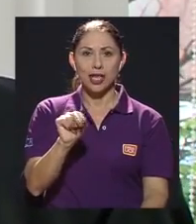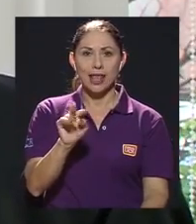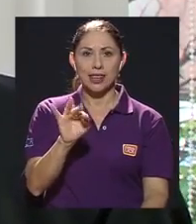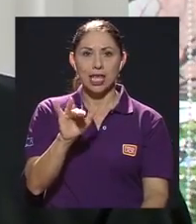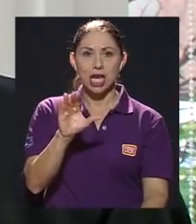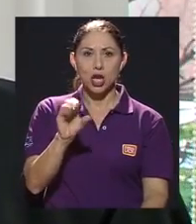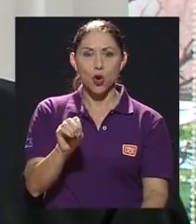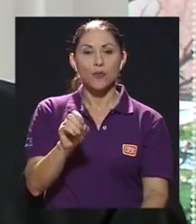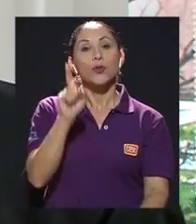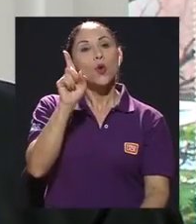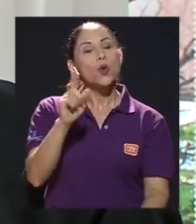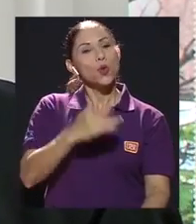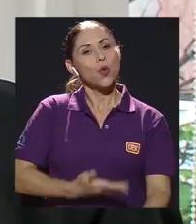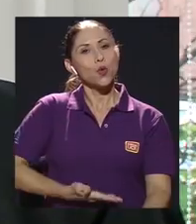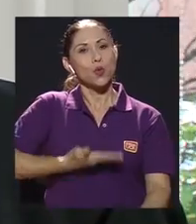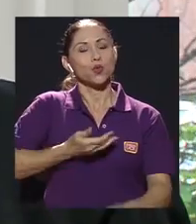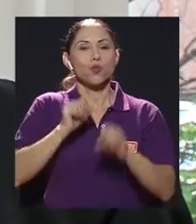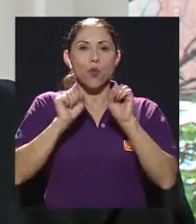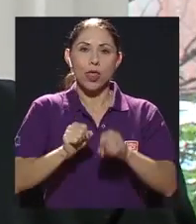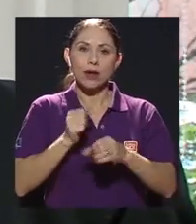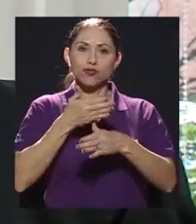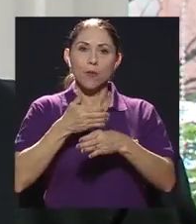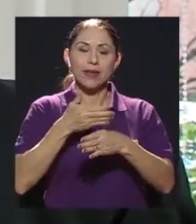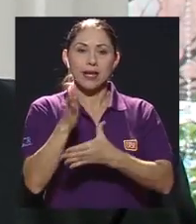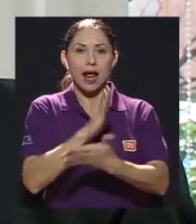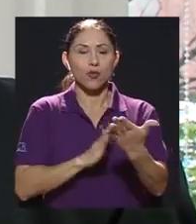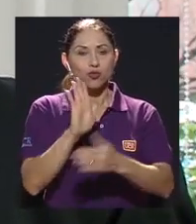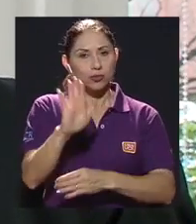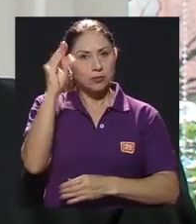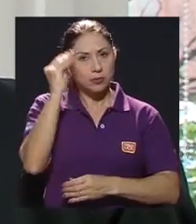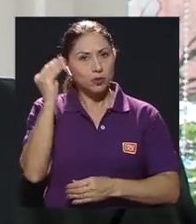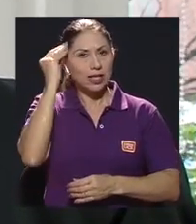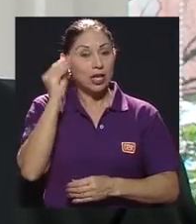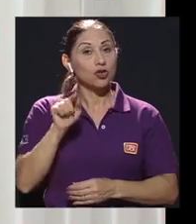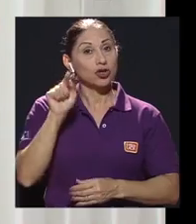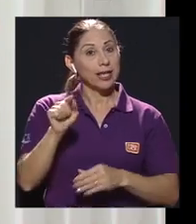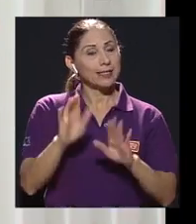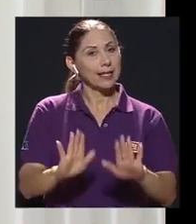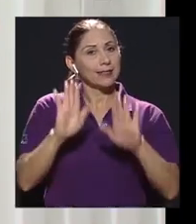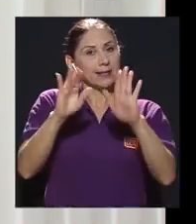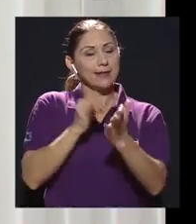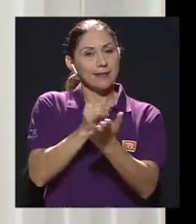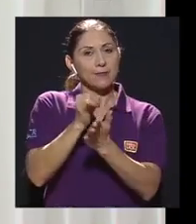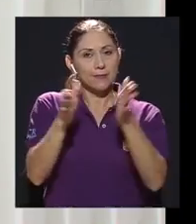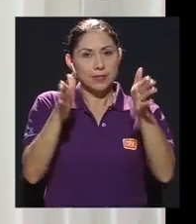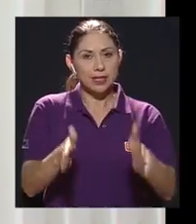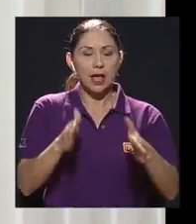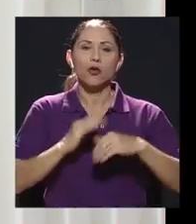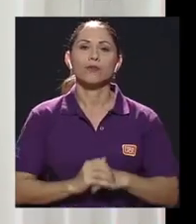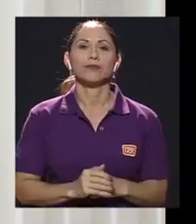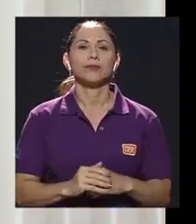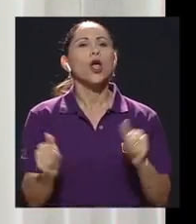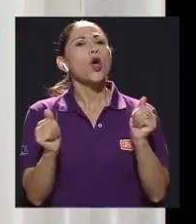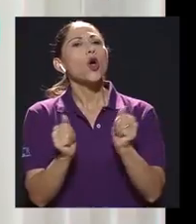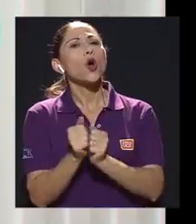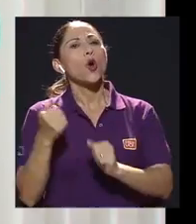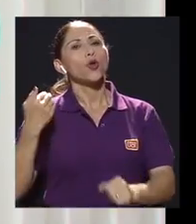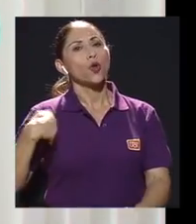poder compartir algunos criterios de este gran investigador. Randall, con don